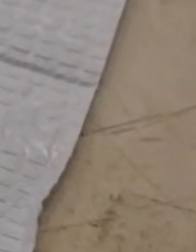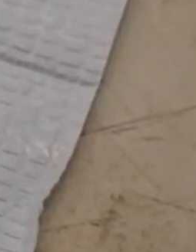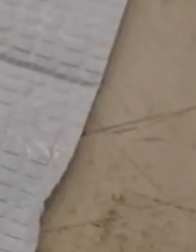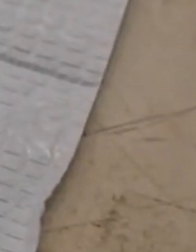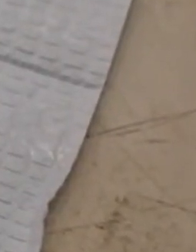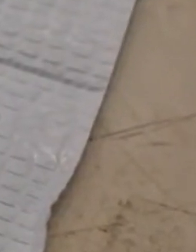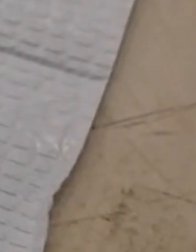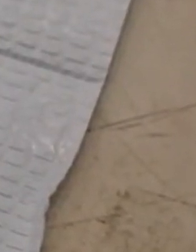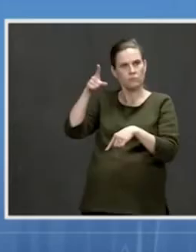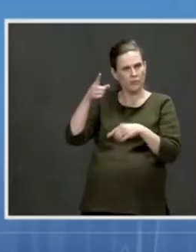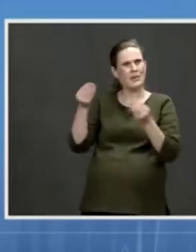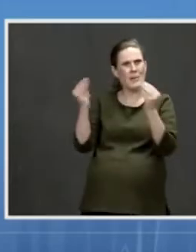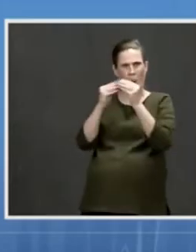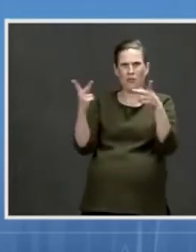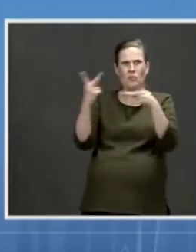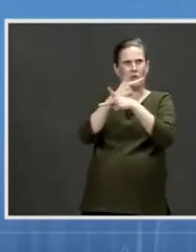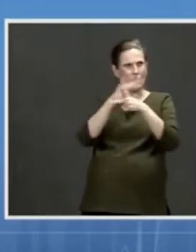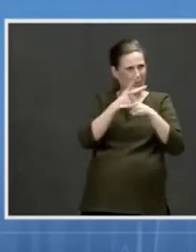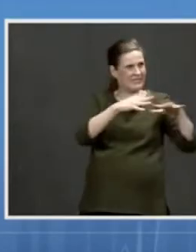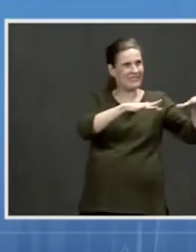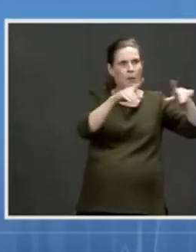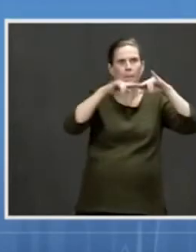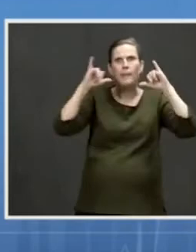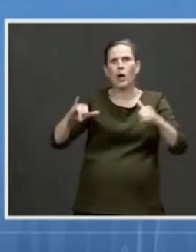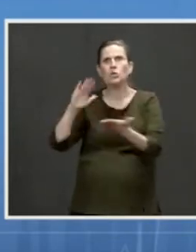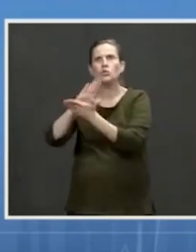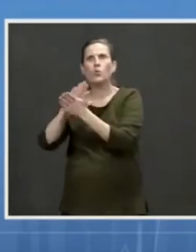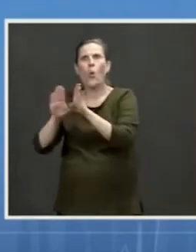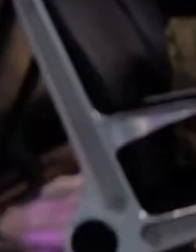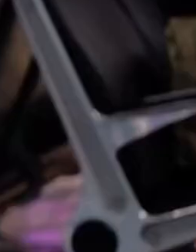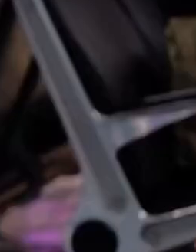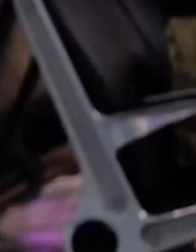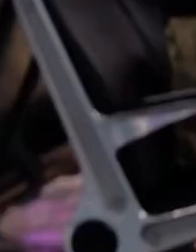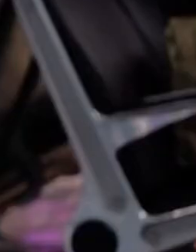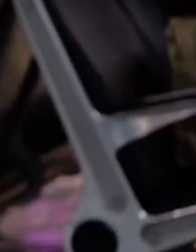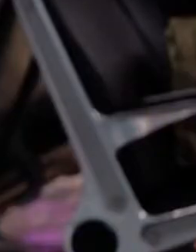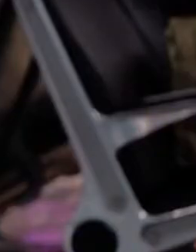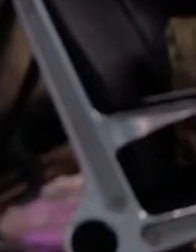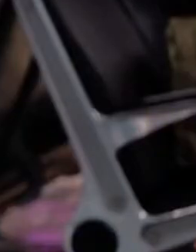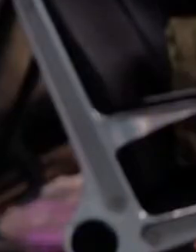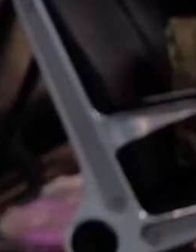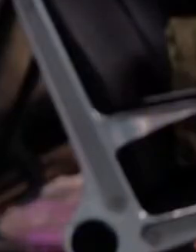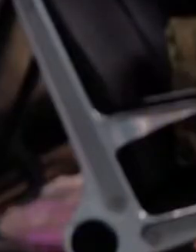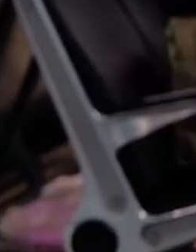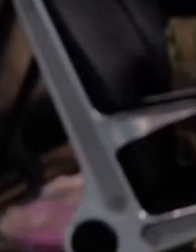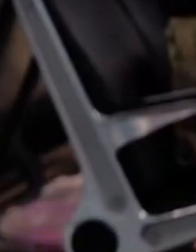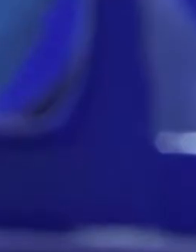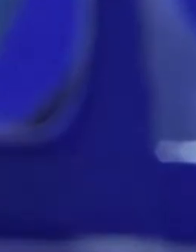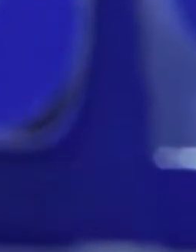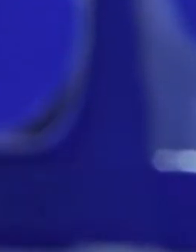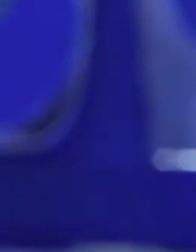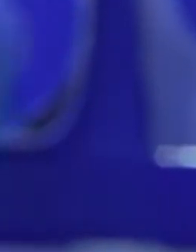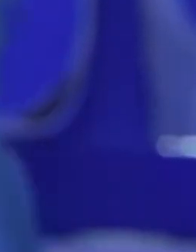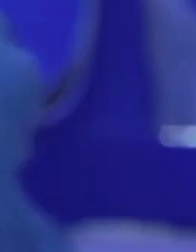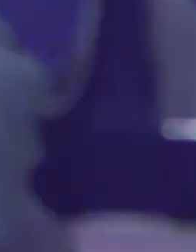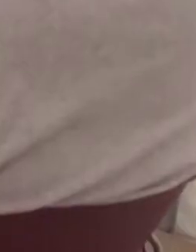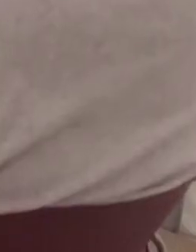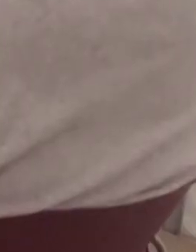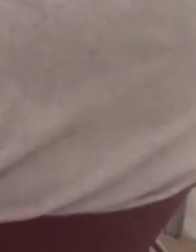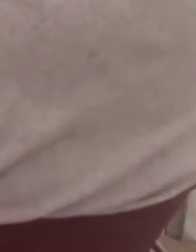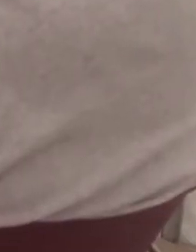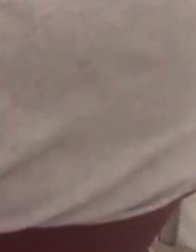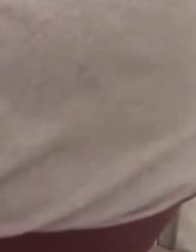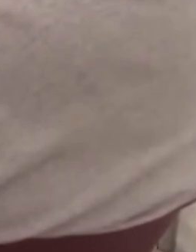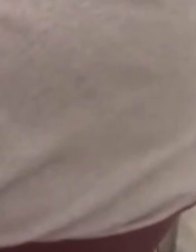ya no se están enfermando y el doctor anthony fauci máximo experto de epidemiología de eeuu explica por qué es tan importante